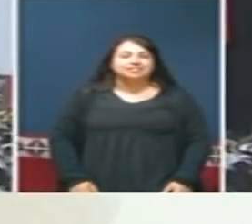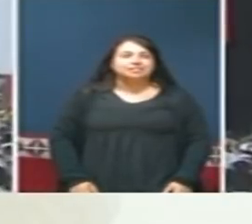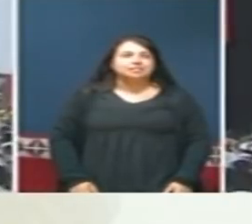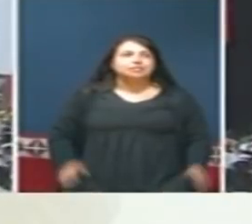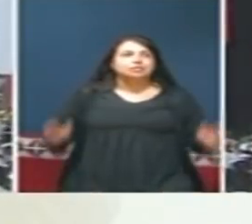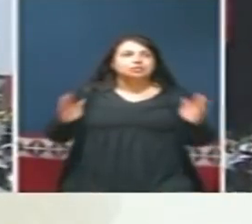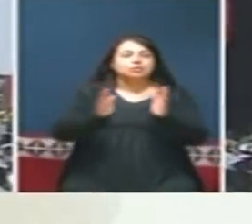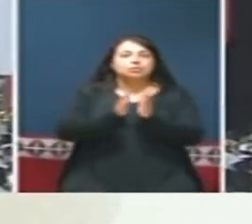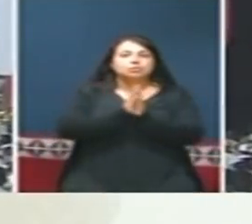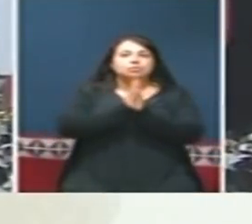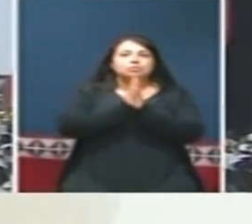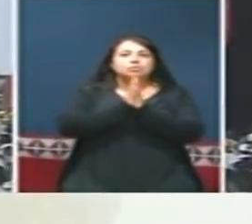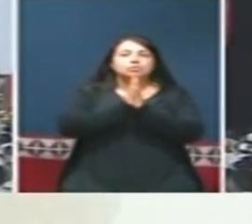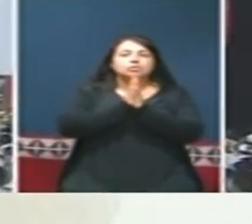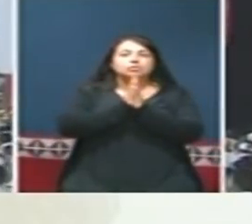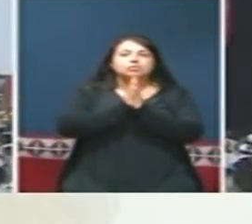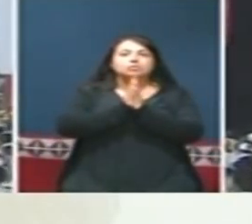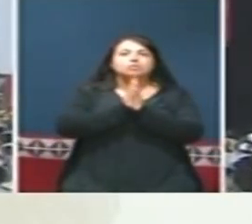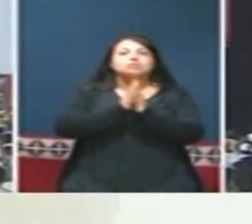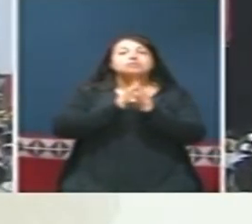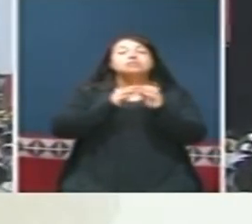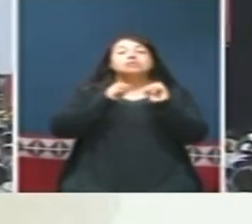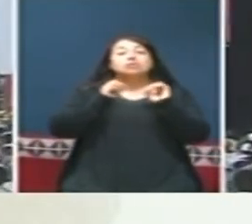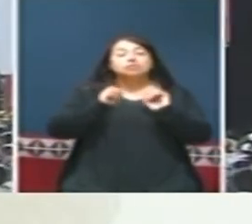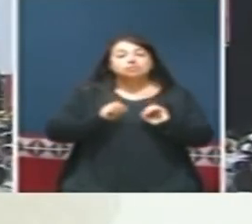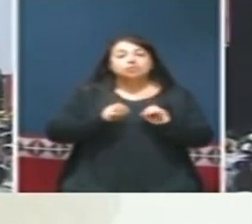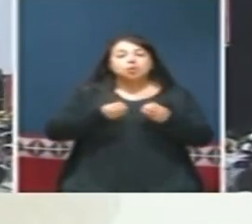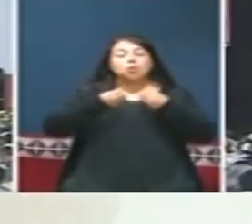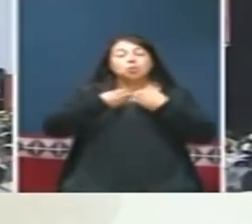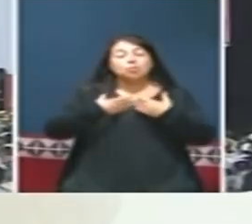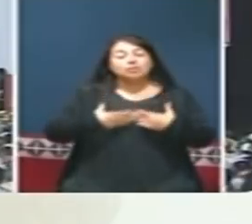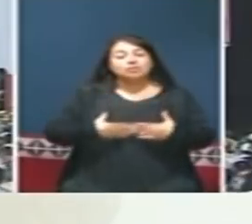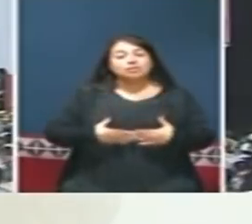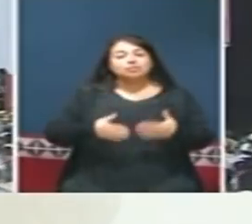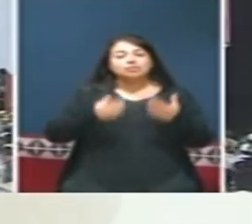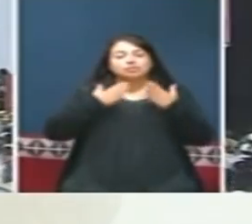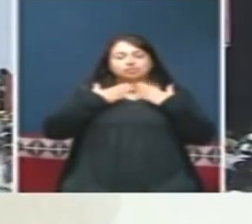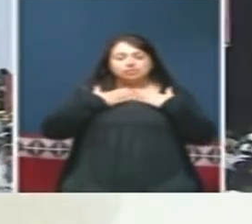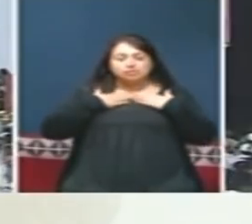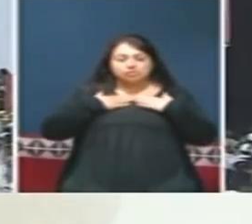Juntos nos predisponemos para vivir esta celebración,